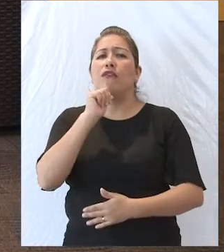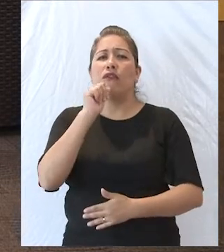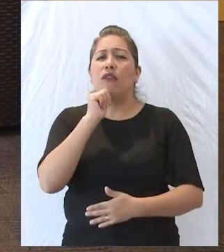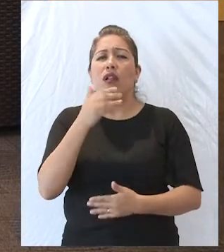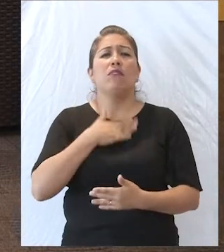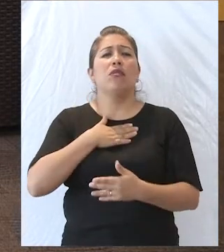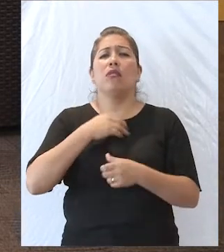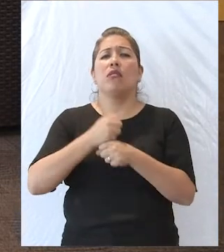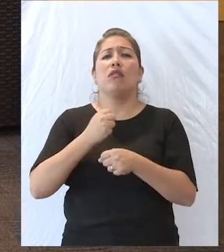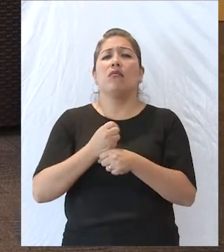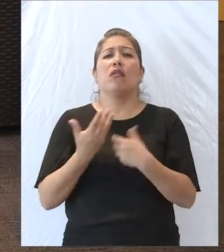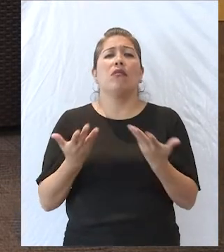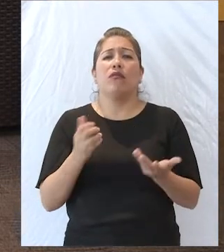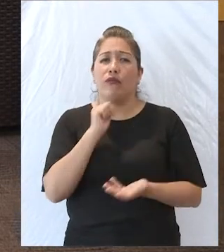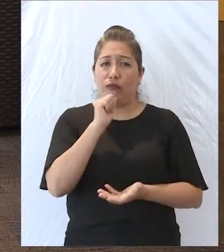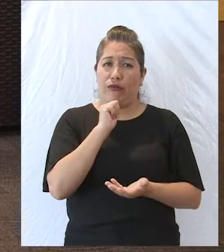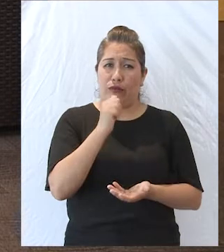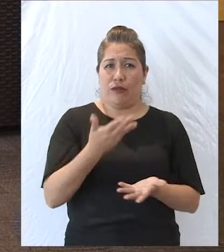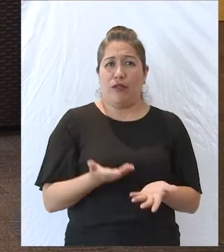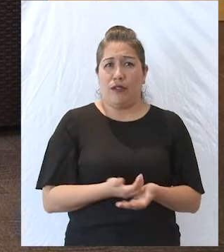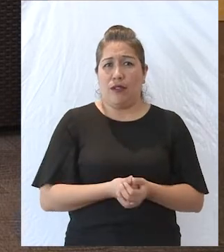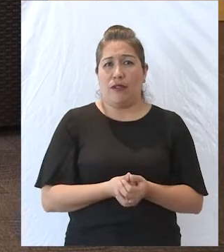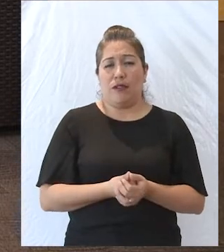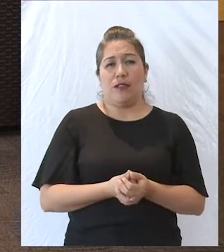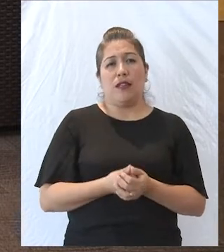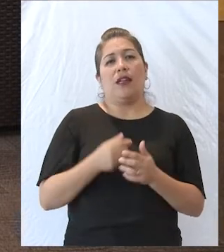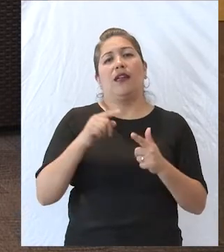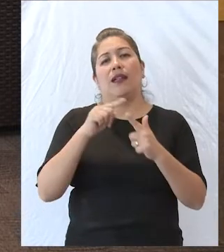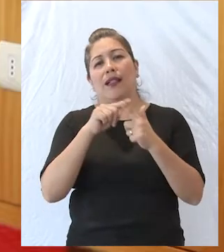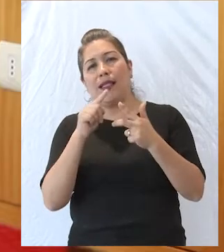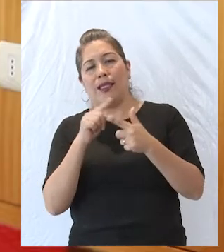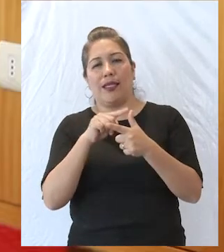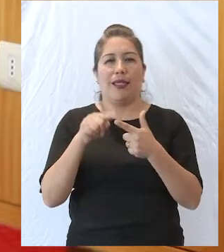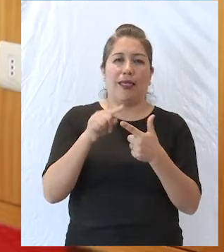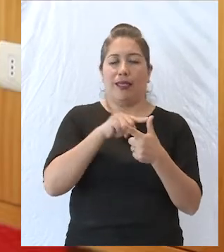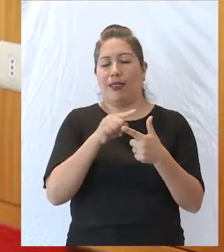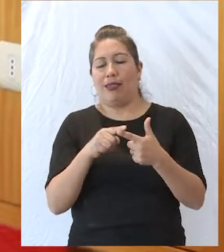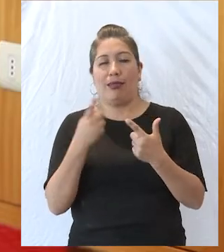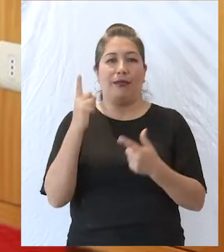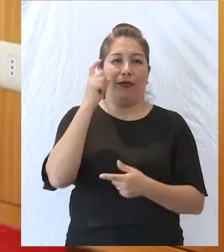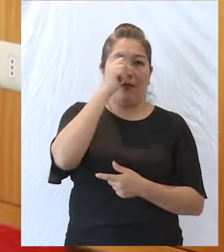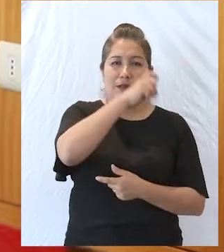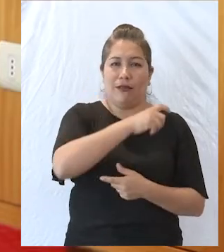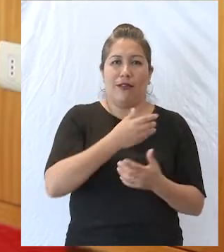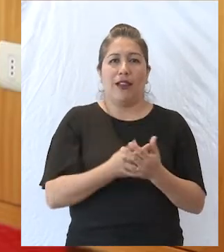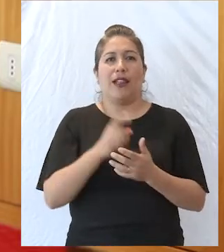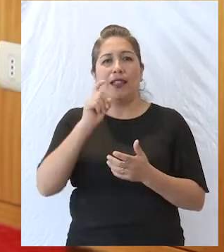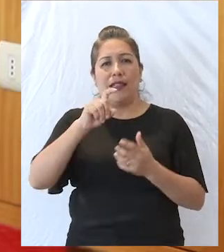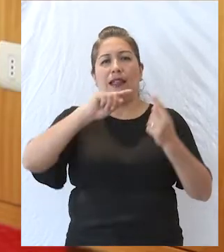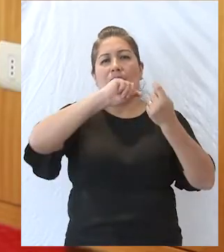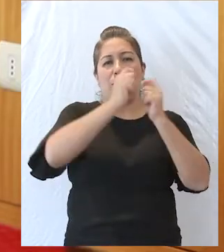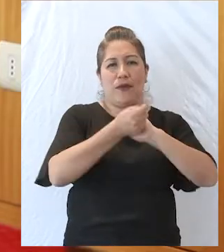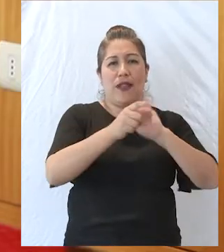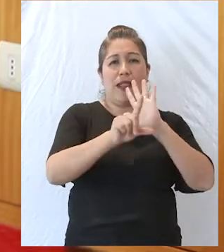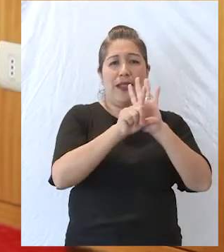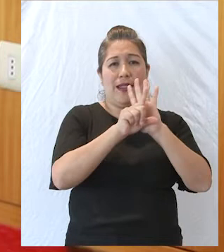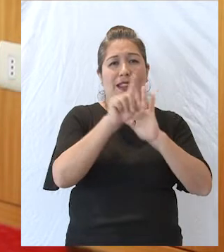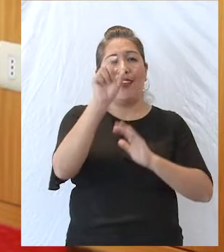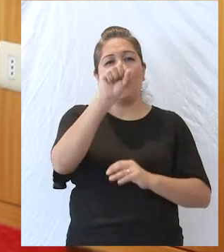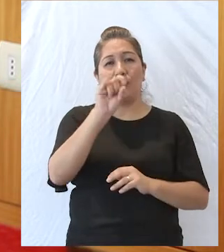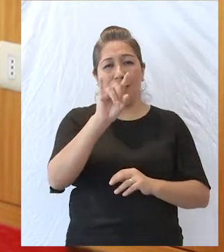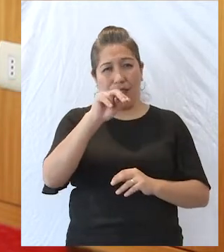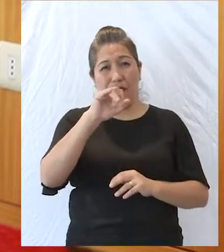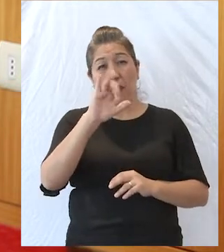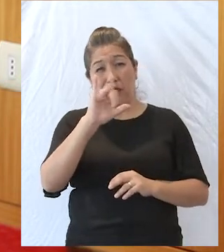está contemplado en nuestra ley, en nuestra legislación, la reposición. Claro, por eso que nosotros estamos planteando en una nueva